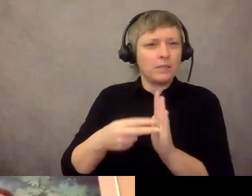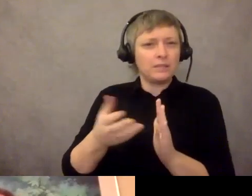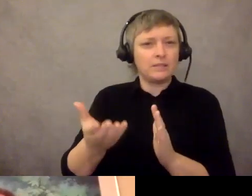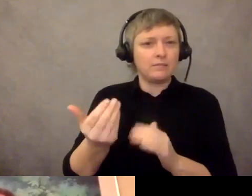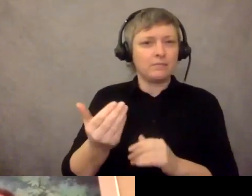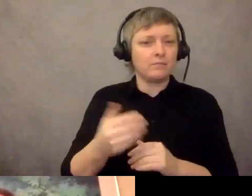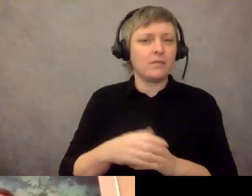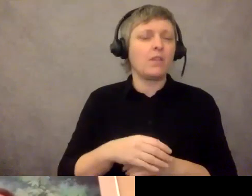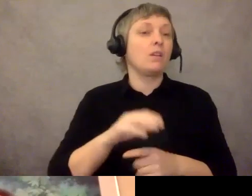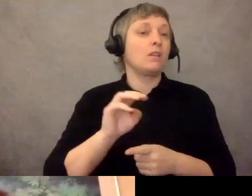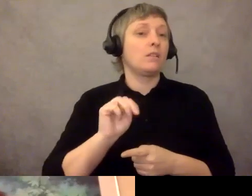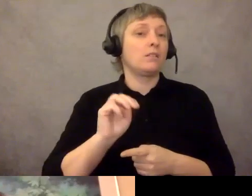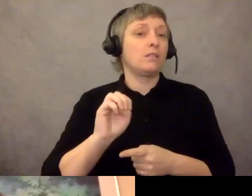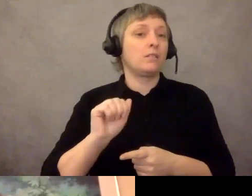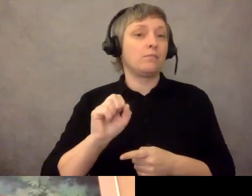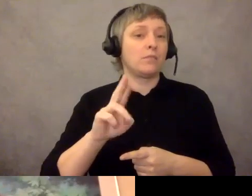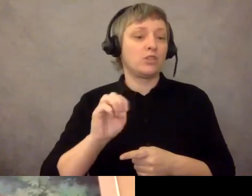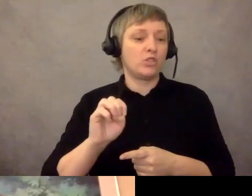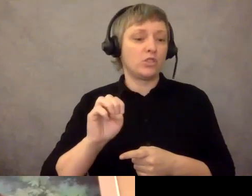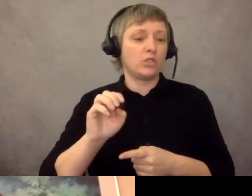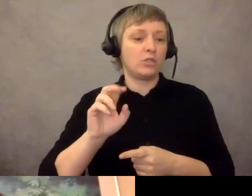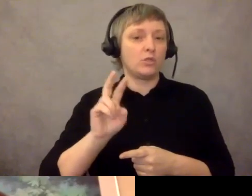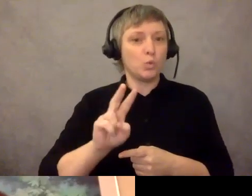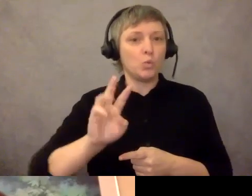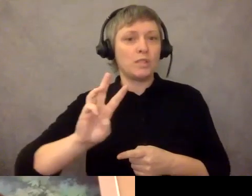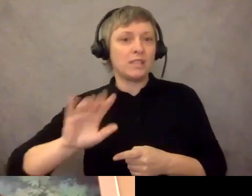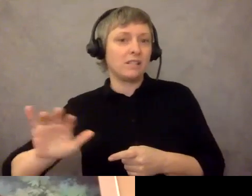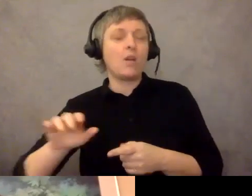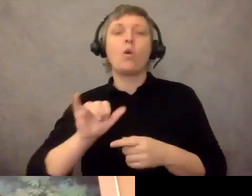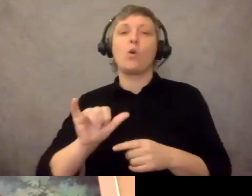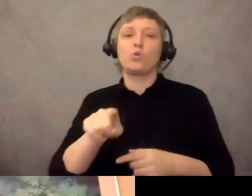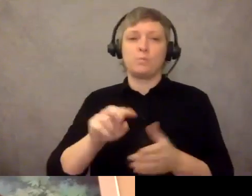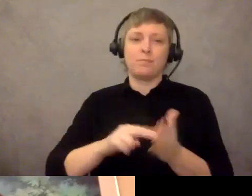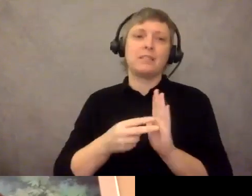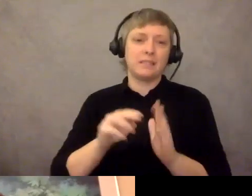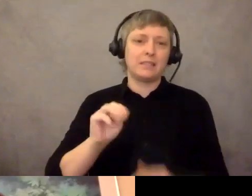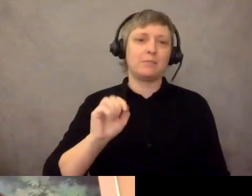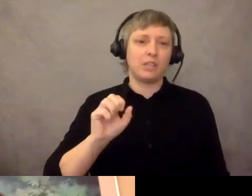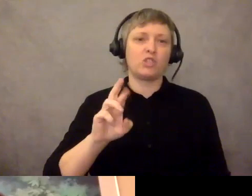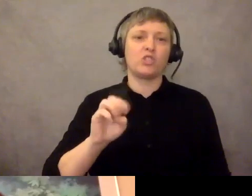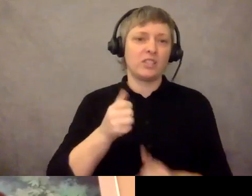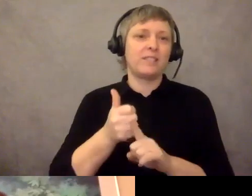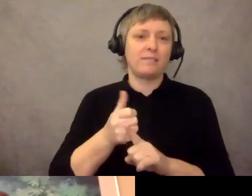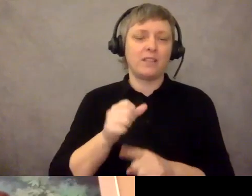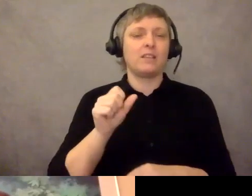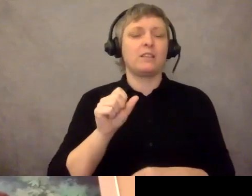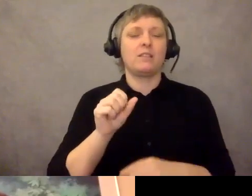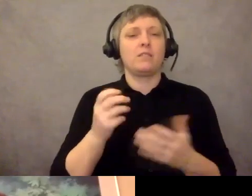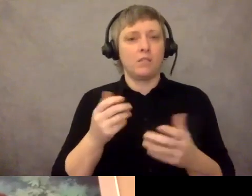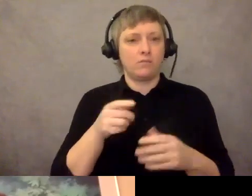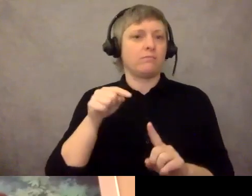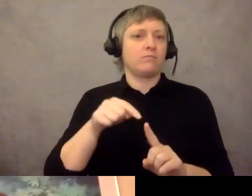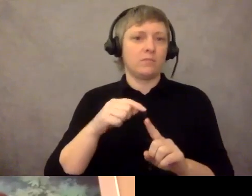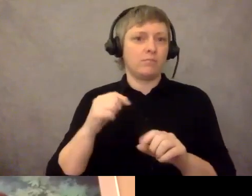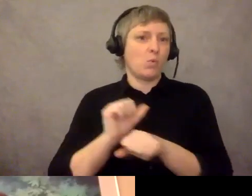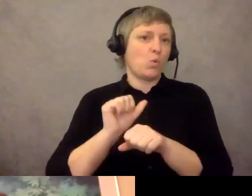la medida en sí. Yes, sorry about that. Yeah, it really has been ha estado en los últimos dos años